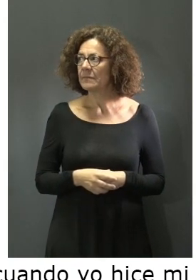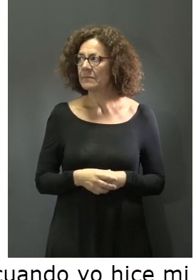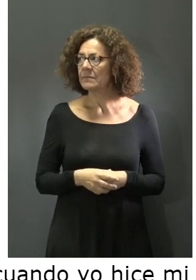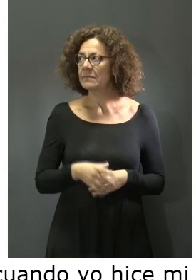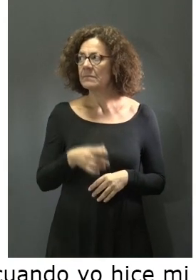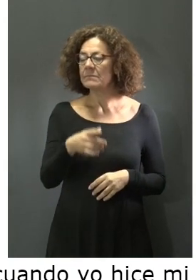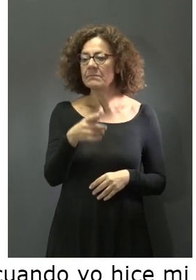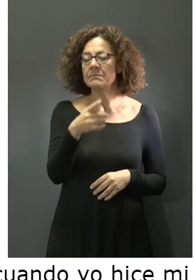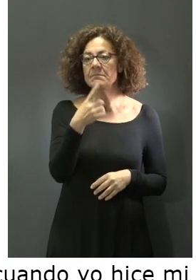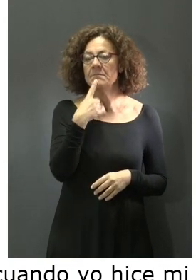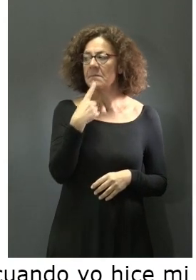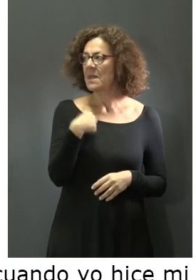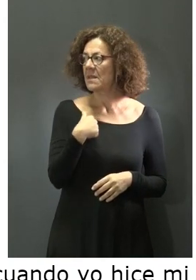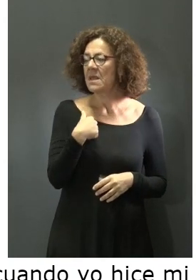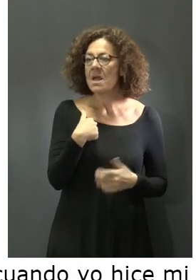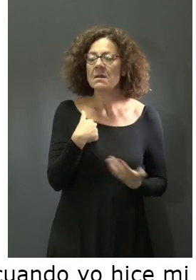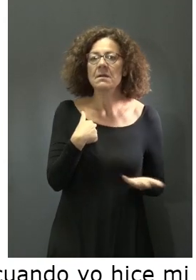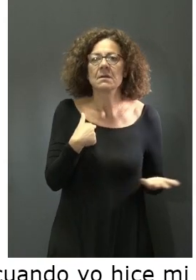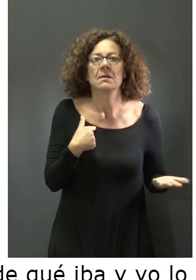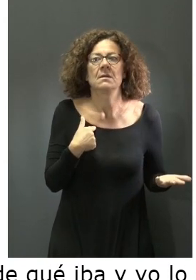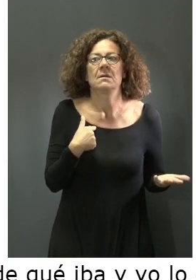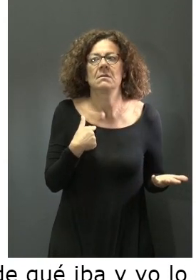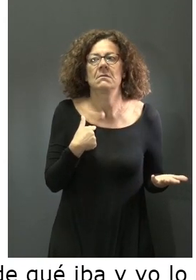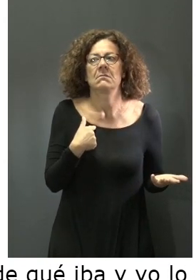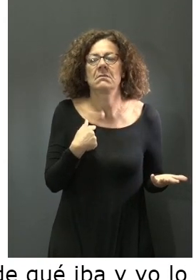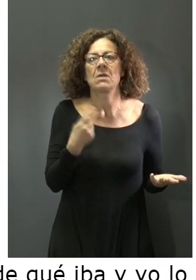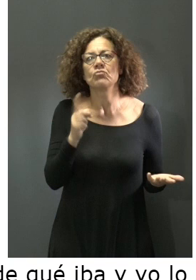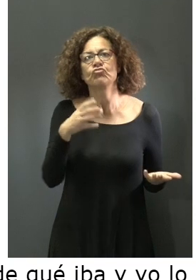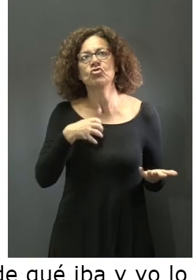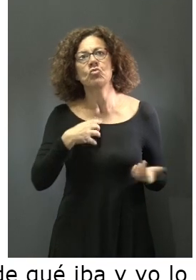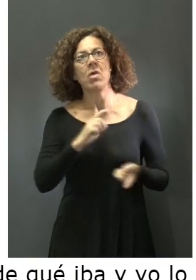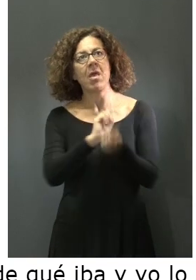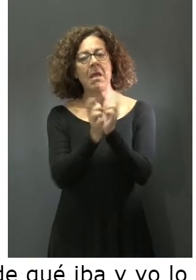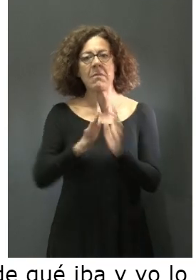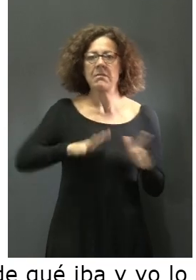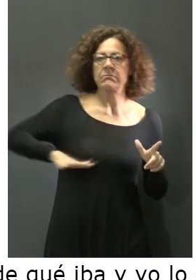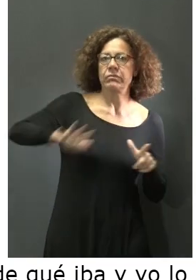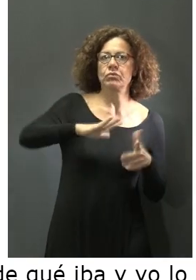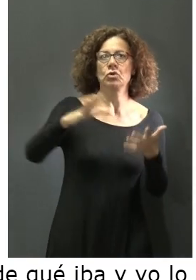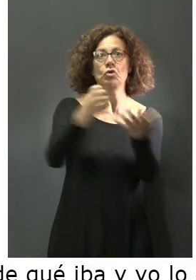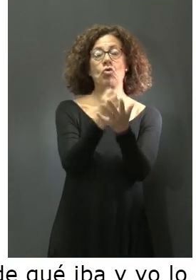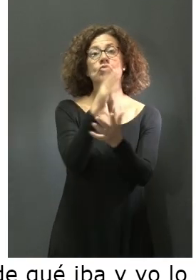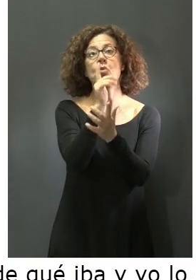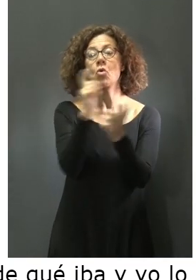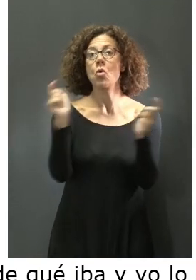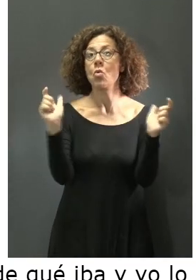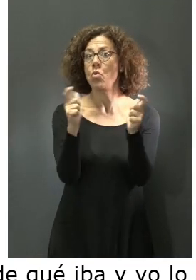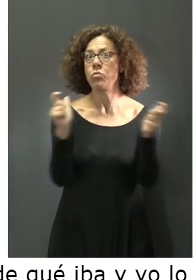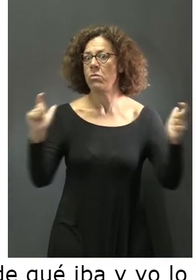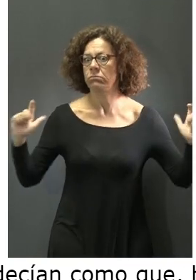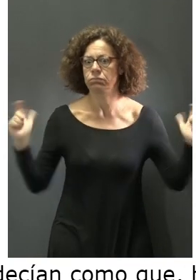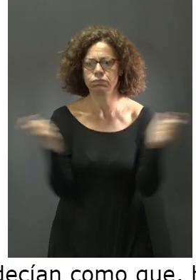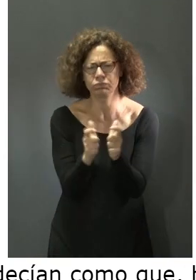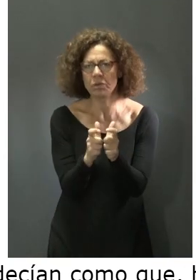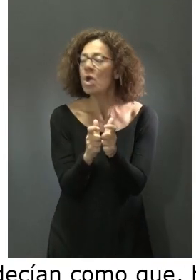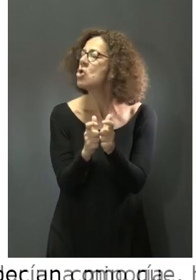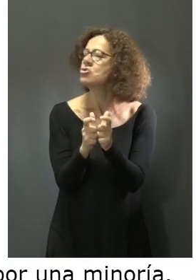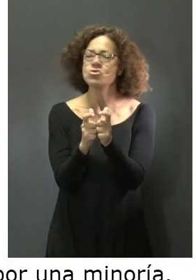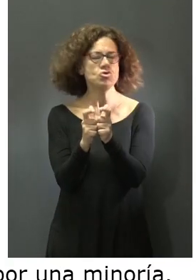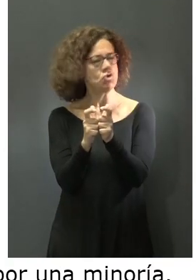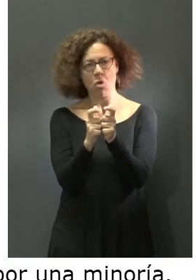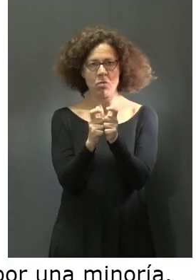me decían como que, hombre, que tampoco vamos a cambiar todos los espacios por una minoría. Y decía, no, es que lo